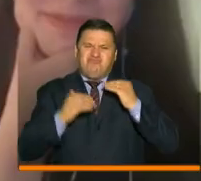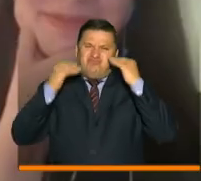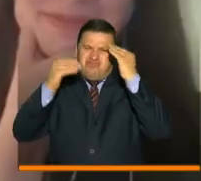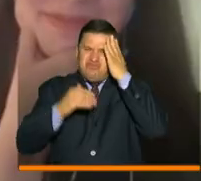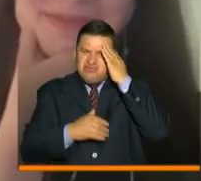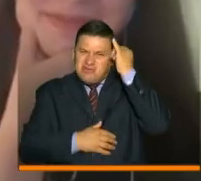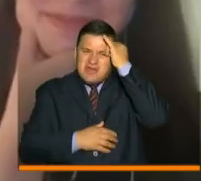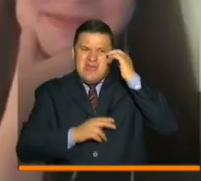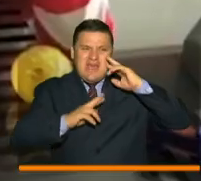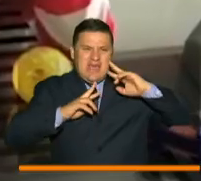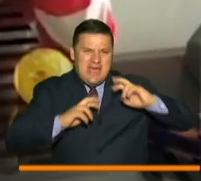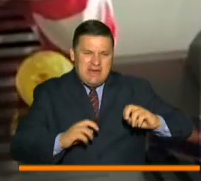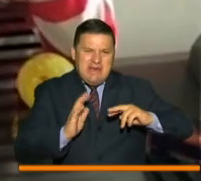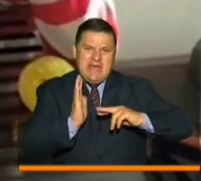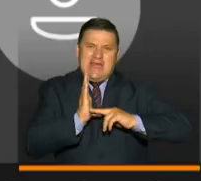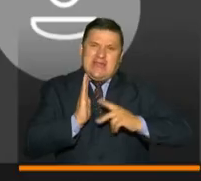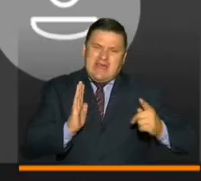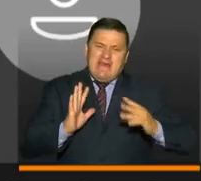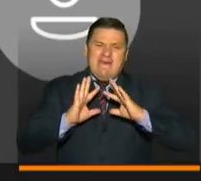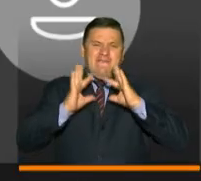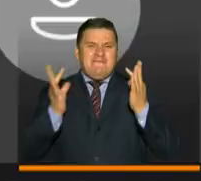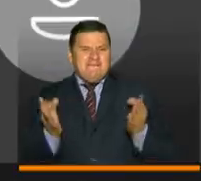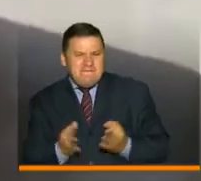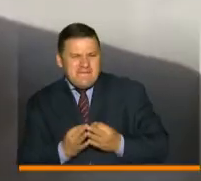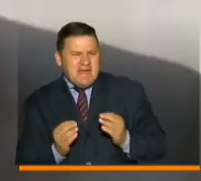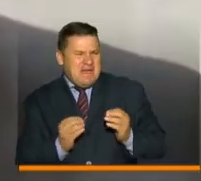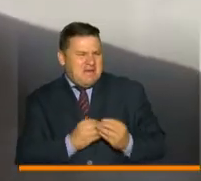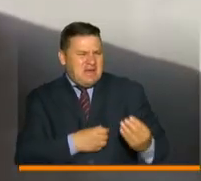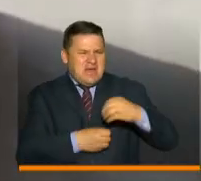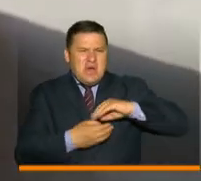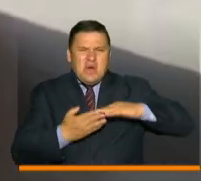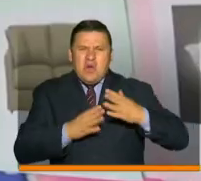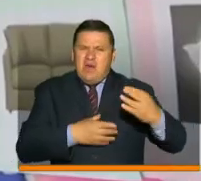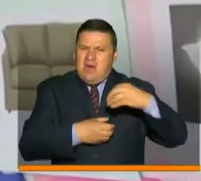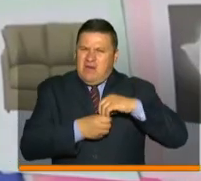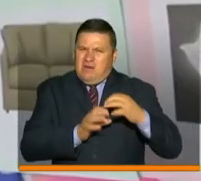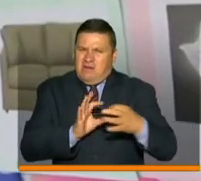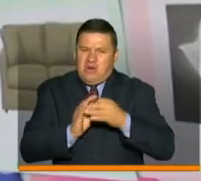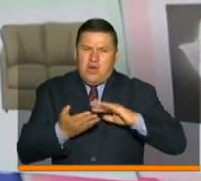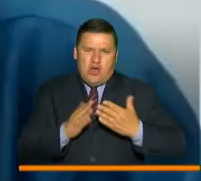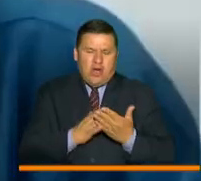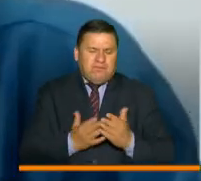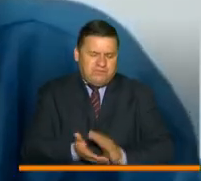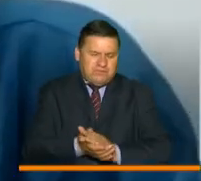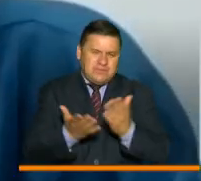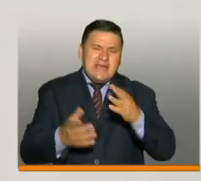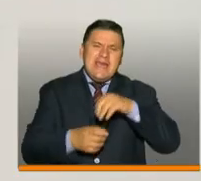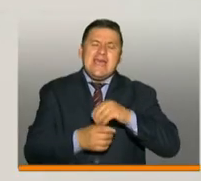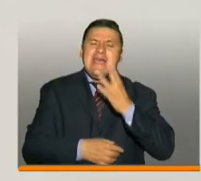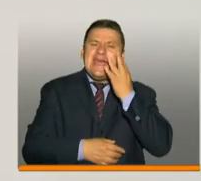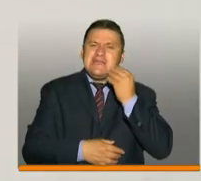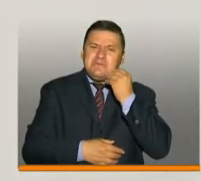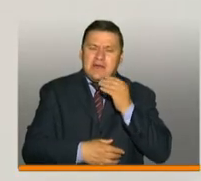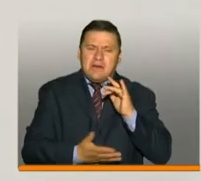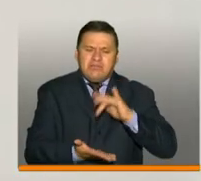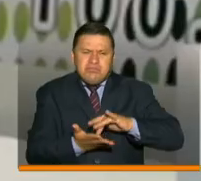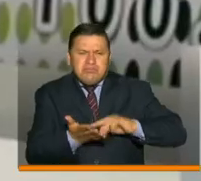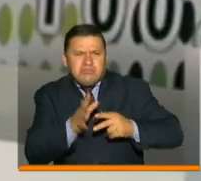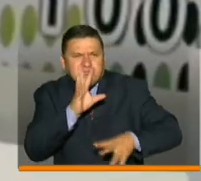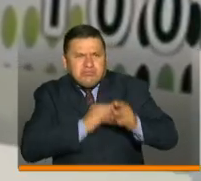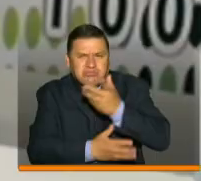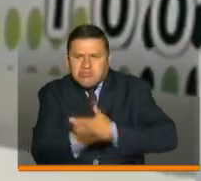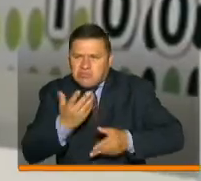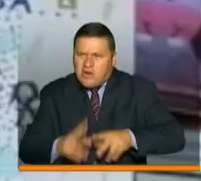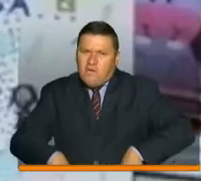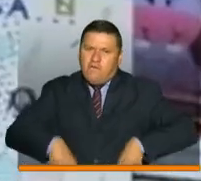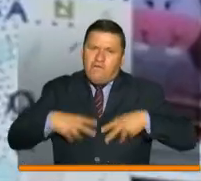académicos, investigadores, técnicos, familias y demás actores de la comunidad educativa comparten experiencias sobre los aprendizajes significativos para